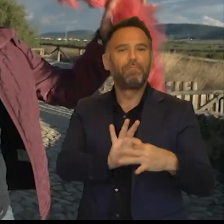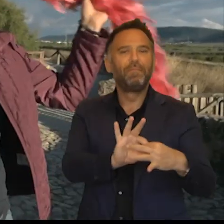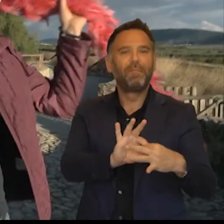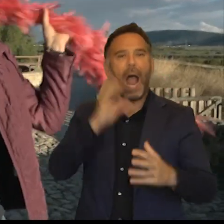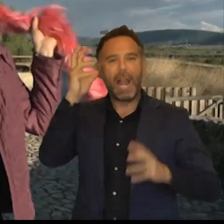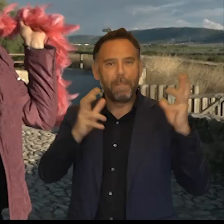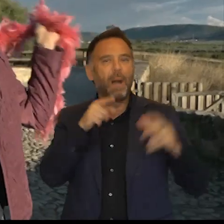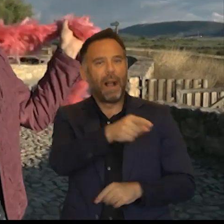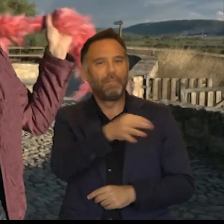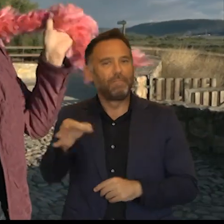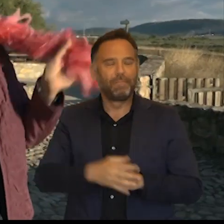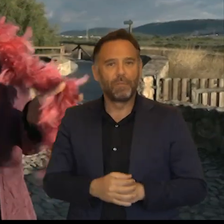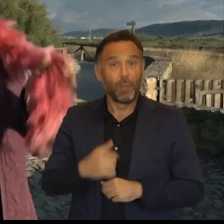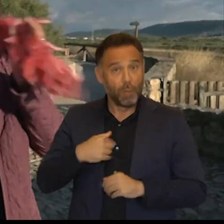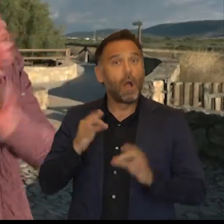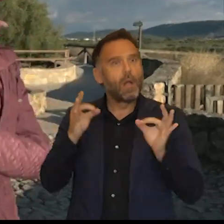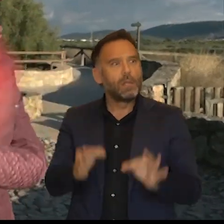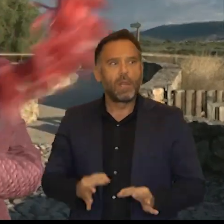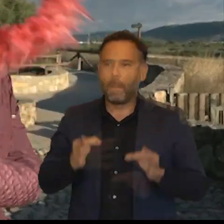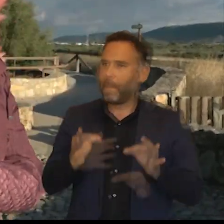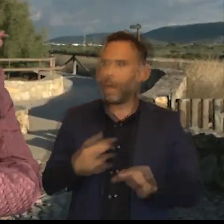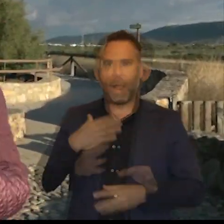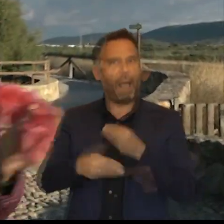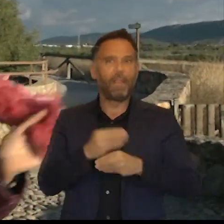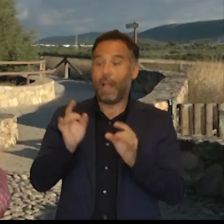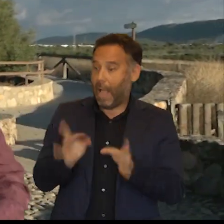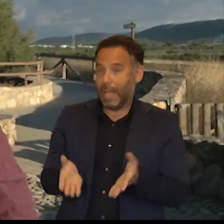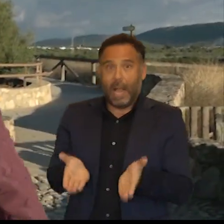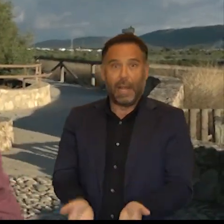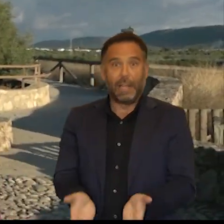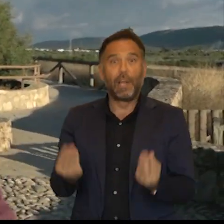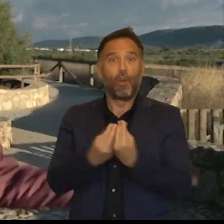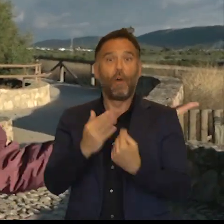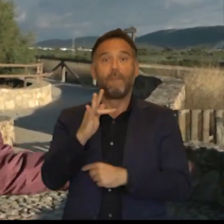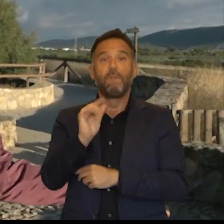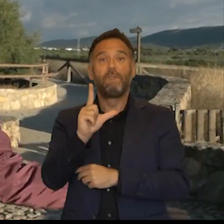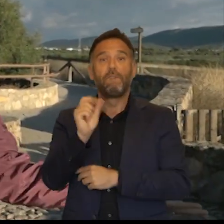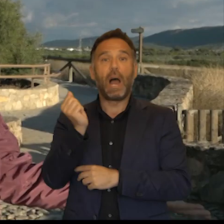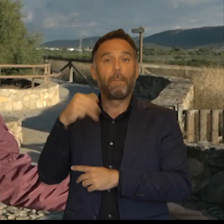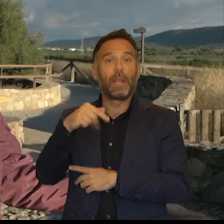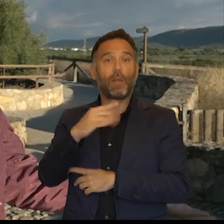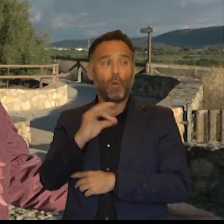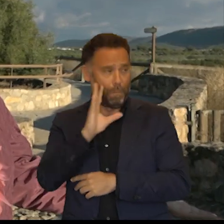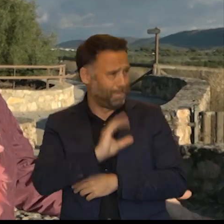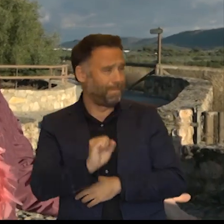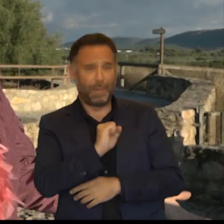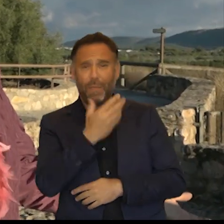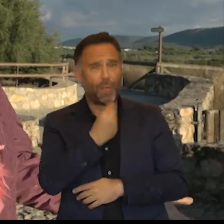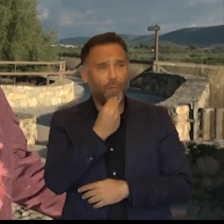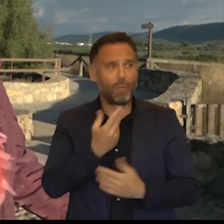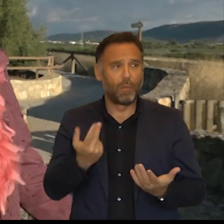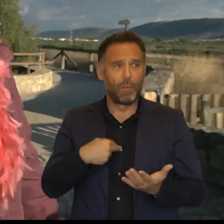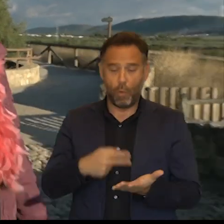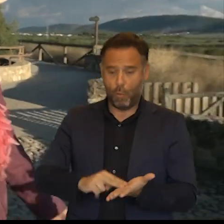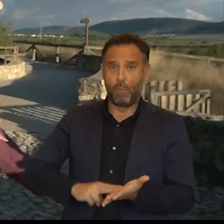identificada, que siempre he querido hacerlo aquí con los flamencos. Precioso, ¿qué te parece? Precioso.